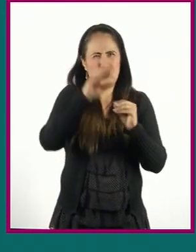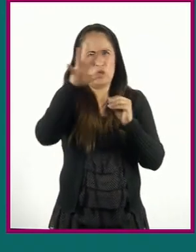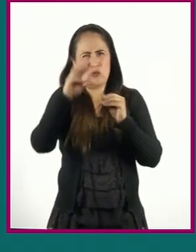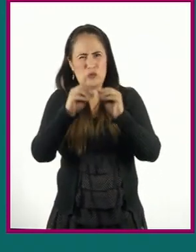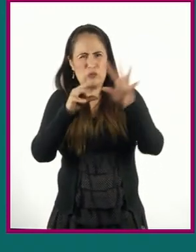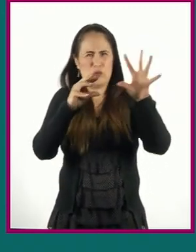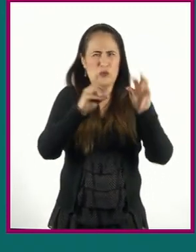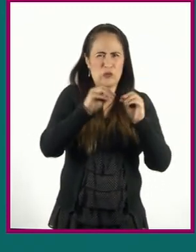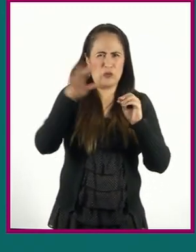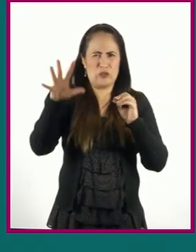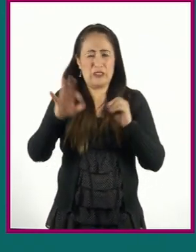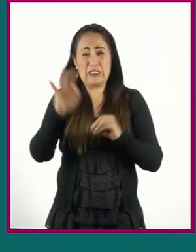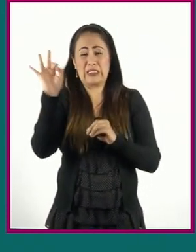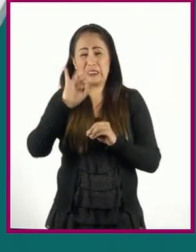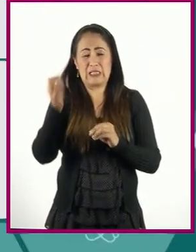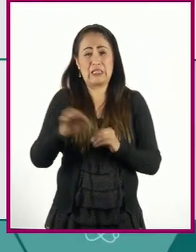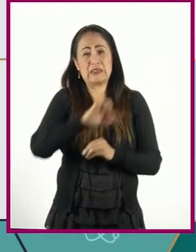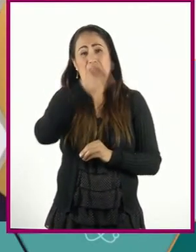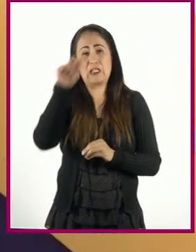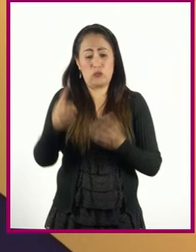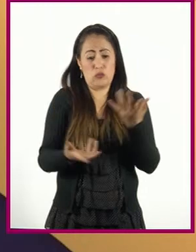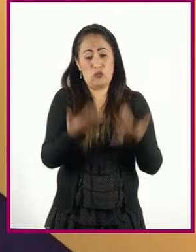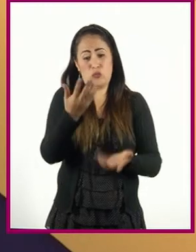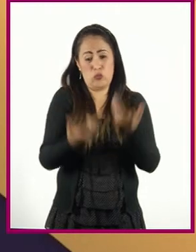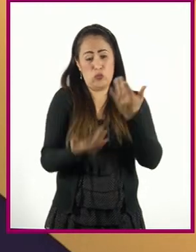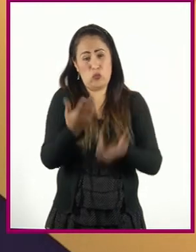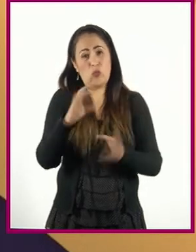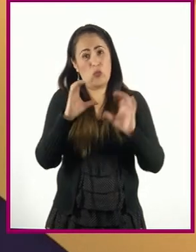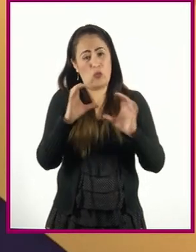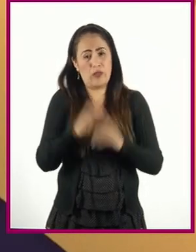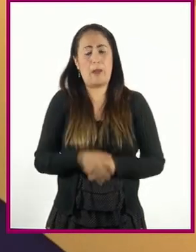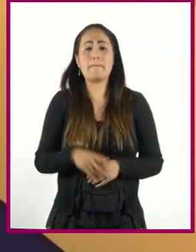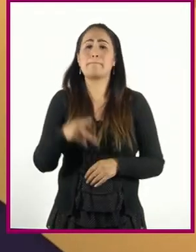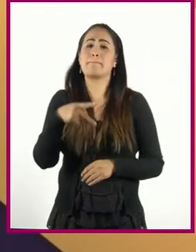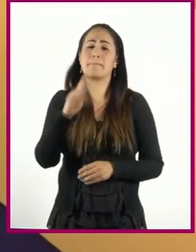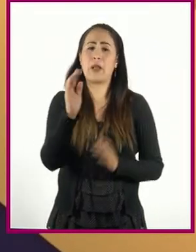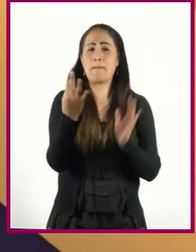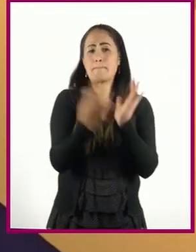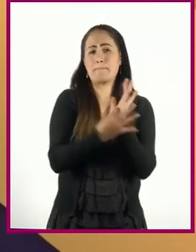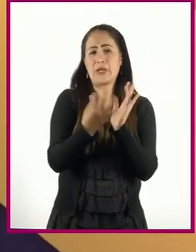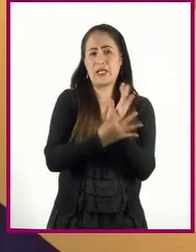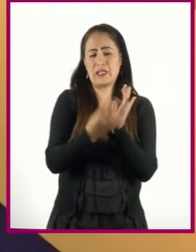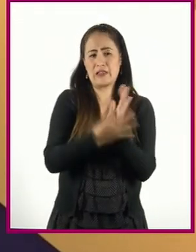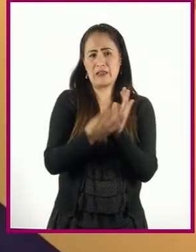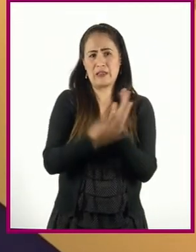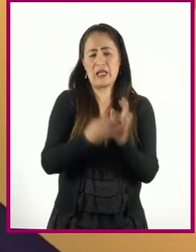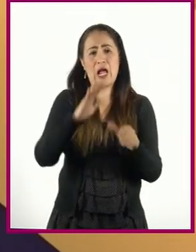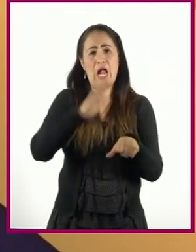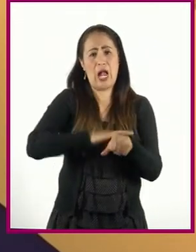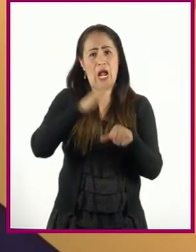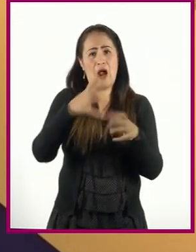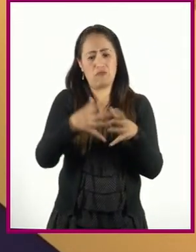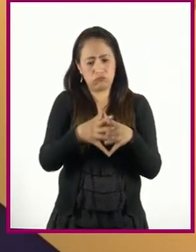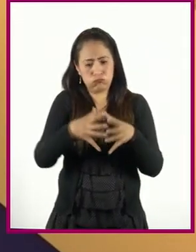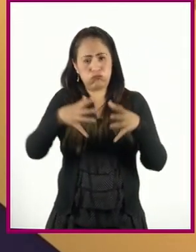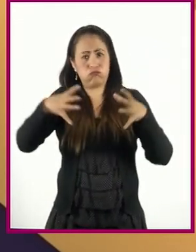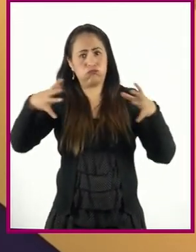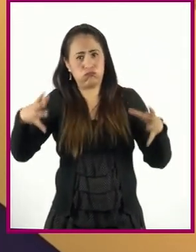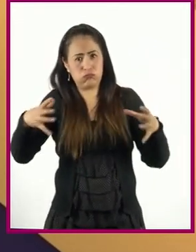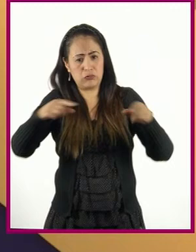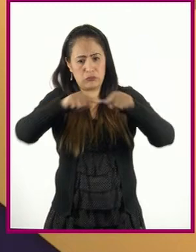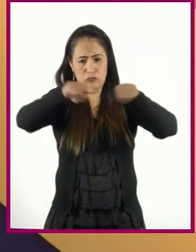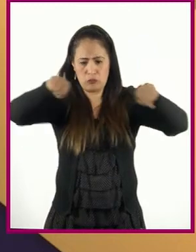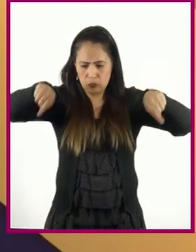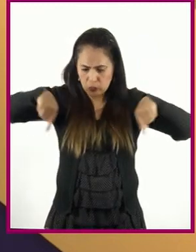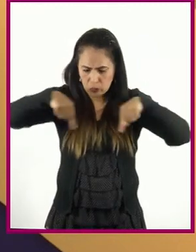a producir incendios. No obstante, si los metales se presentan en forma de grandes piezas sólidas sin bordes